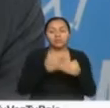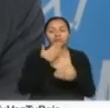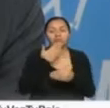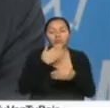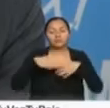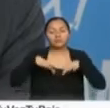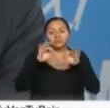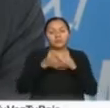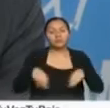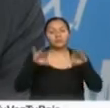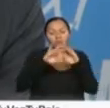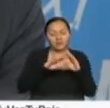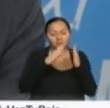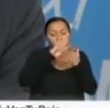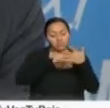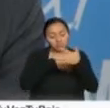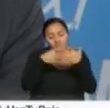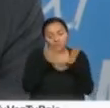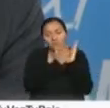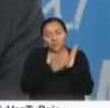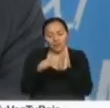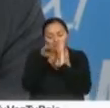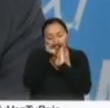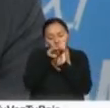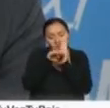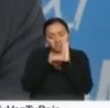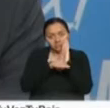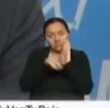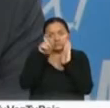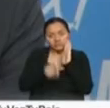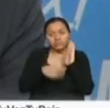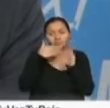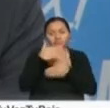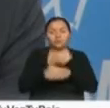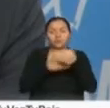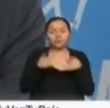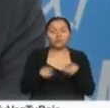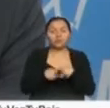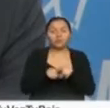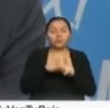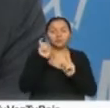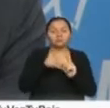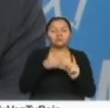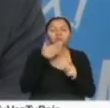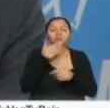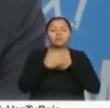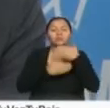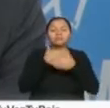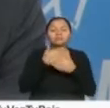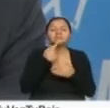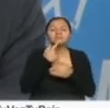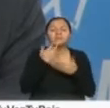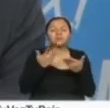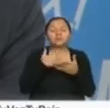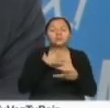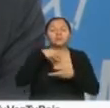de protocolos de acción que tiene levantado el Ministerio de Educación. Y que también, y lo debo mencionar muy